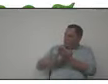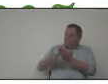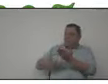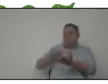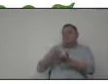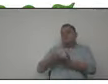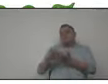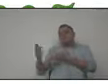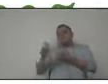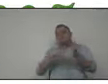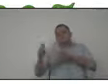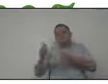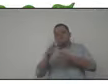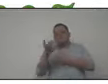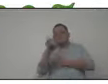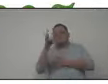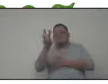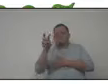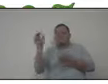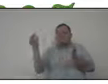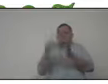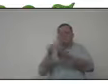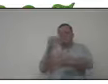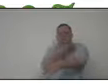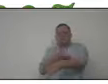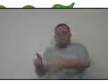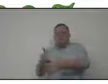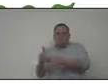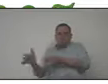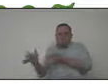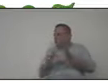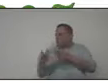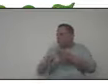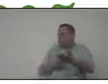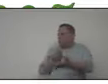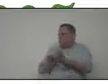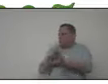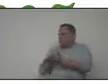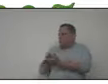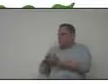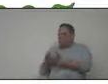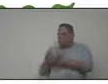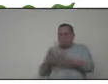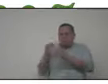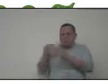estamos alrededor de 18 mil millones de pesos compensándonos. Nosotros estamos